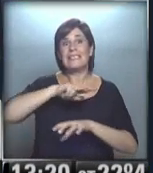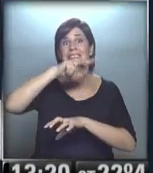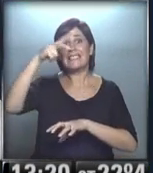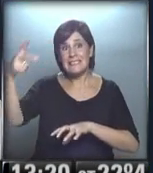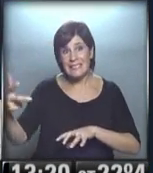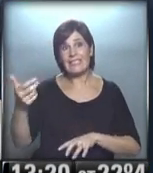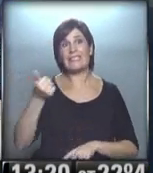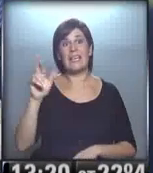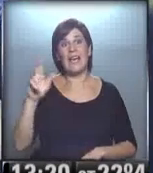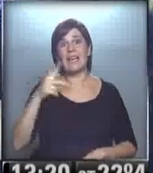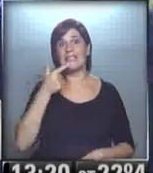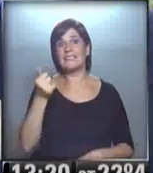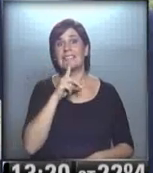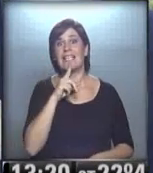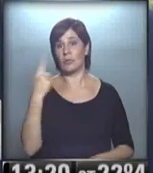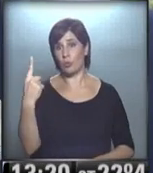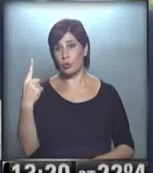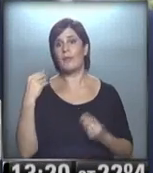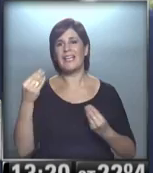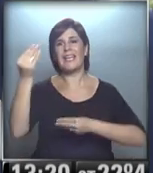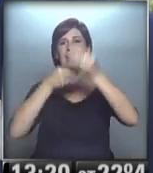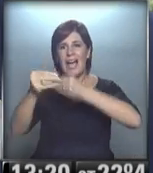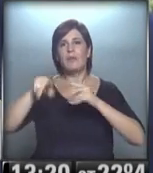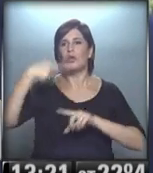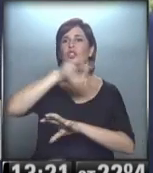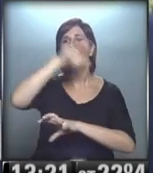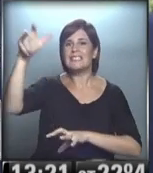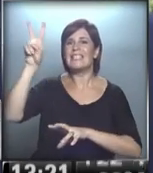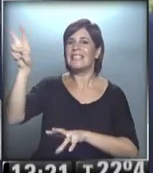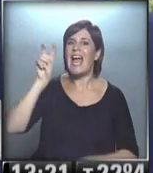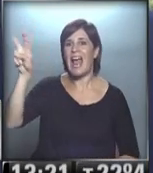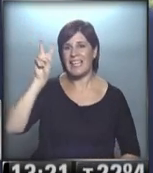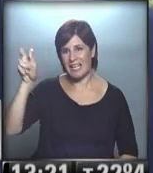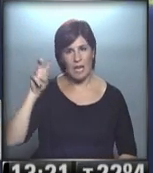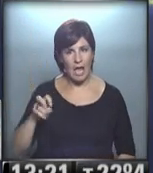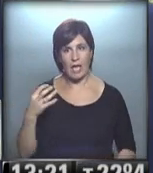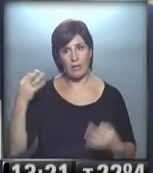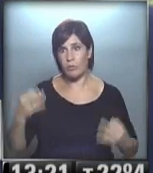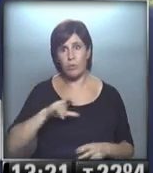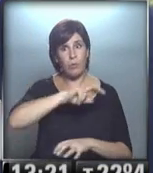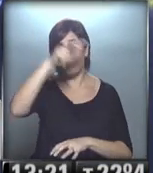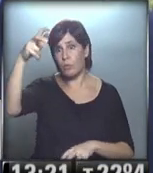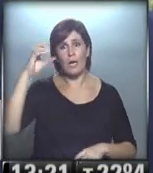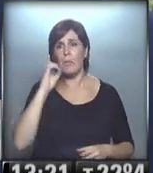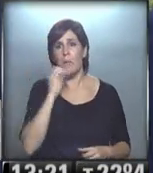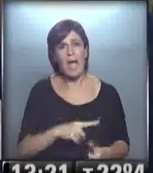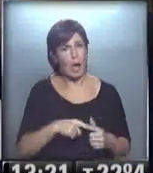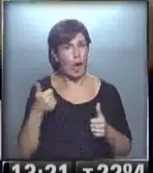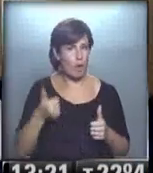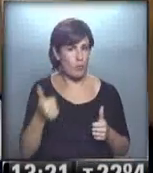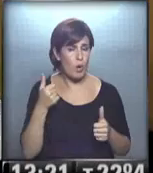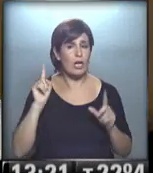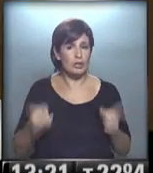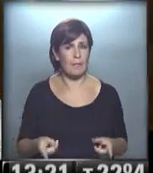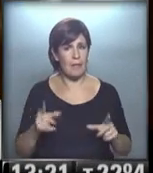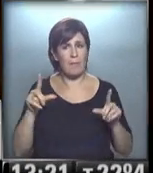reemplazar un satélite que hoy estamos alquilando O sea que vamos a brindar los mismos servicios pero con mejor calidad y mayor potencia